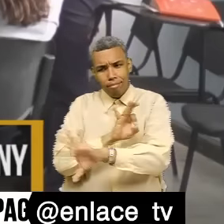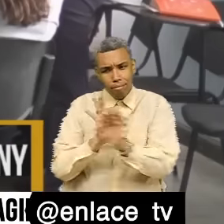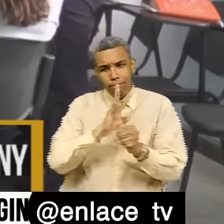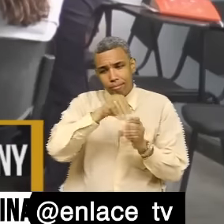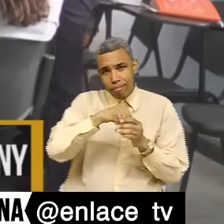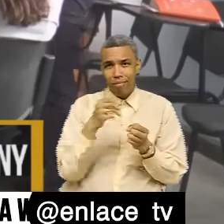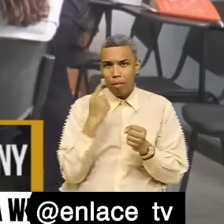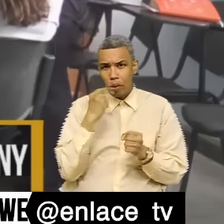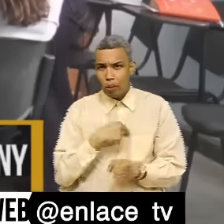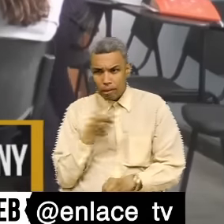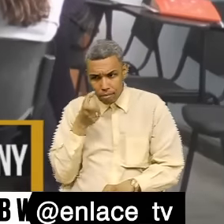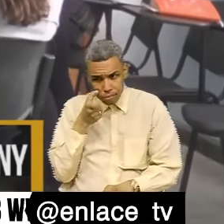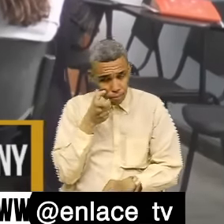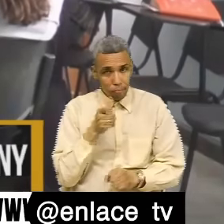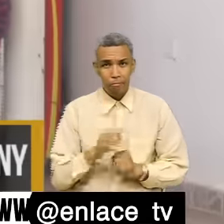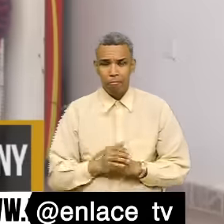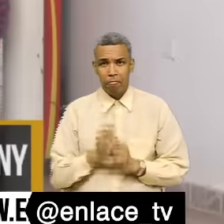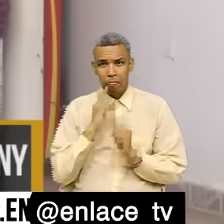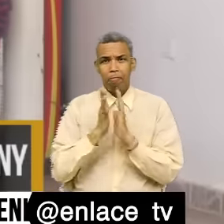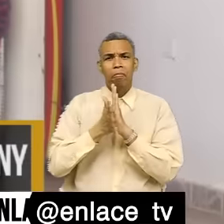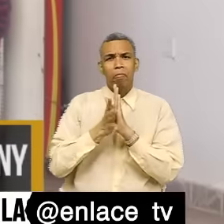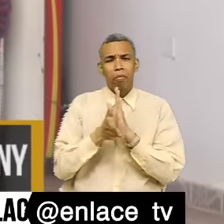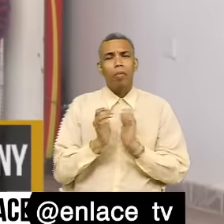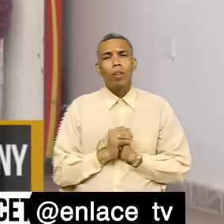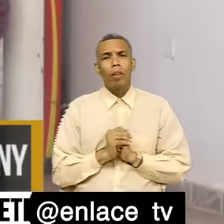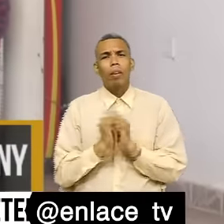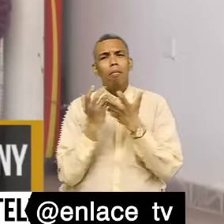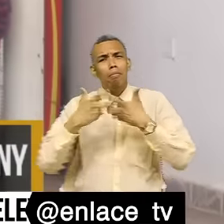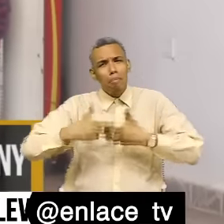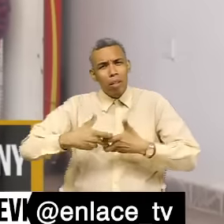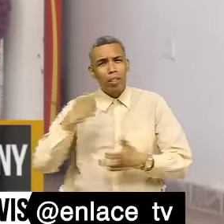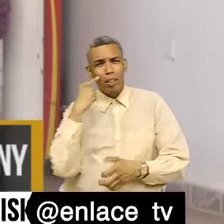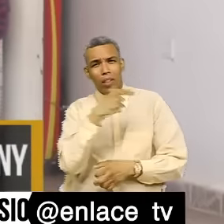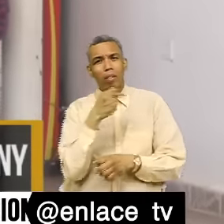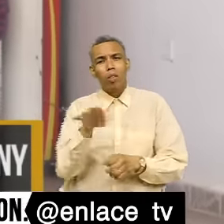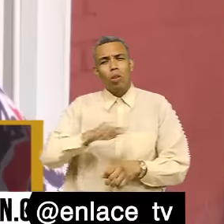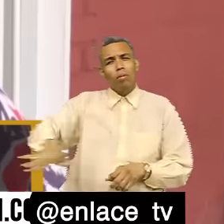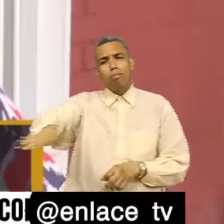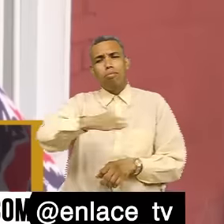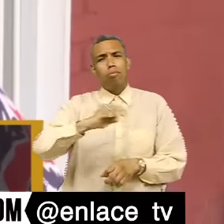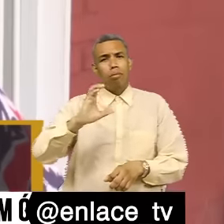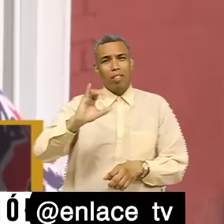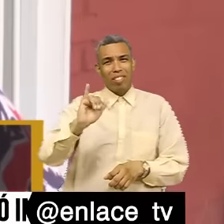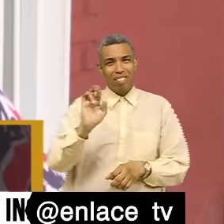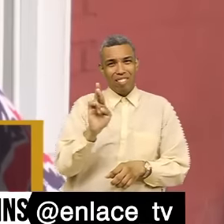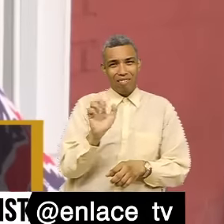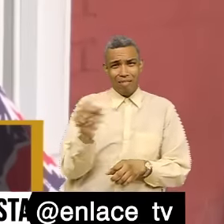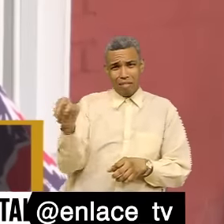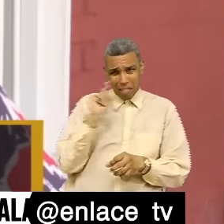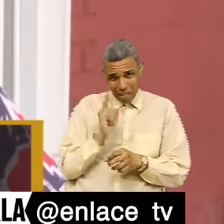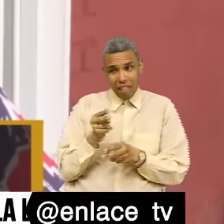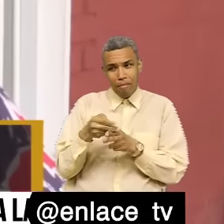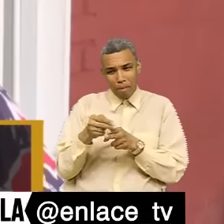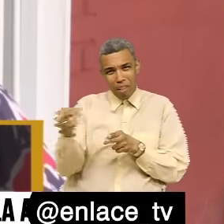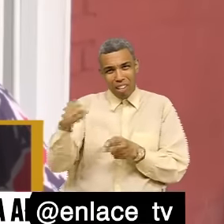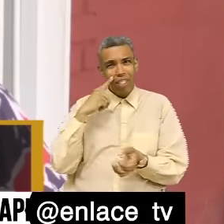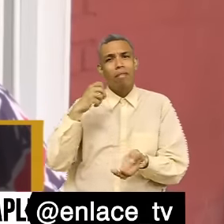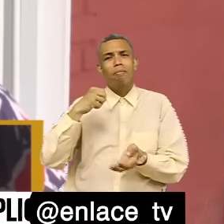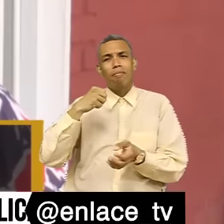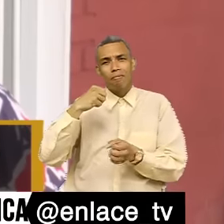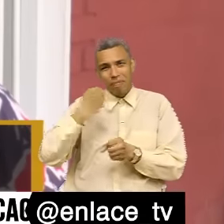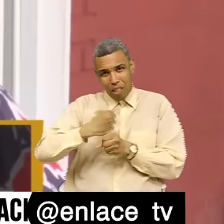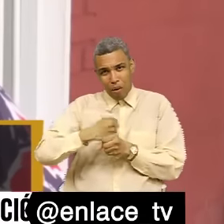y la multinacional Tuscany, que iniciará labores de perforación en el campo Las Ira Infantas. Queremos seguir creando mecanismos que